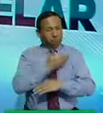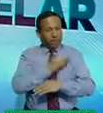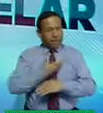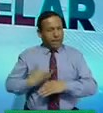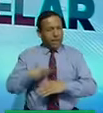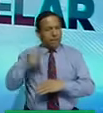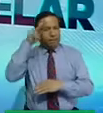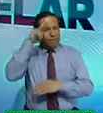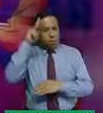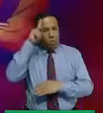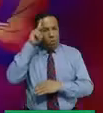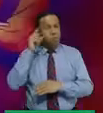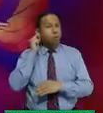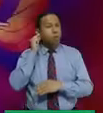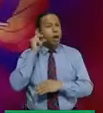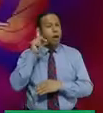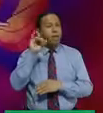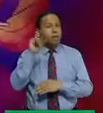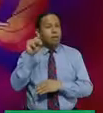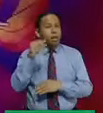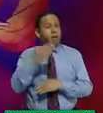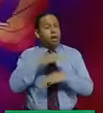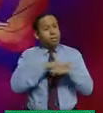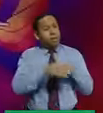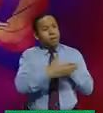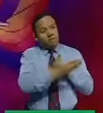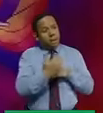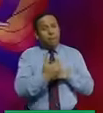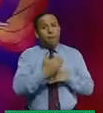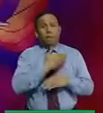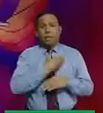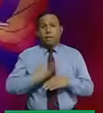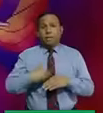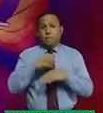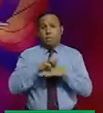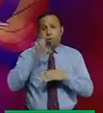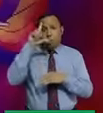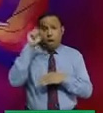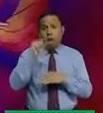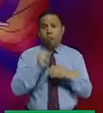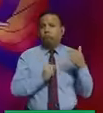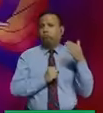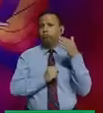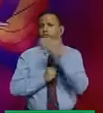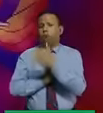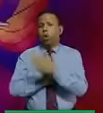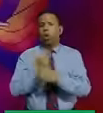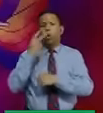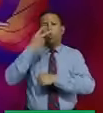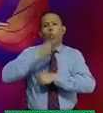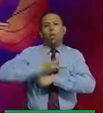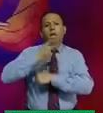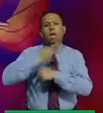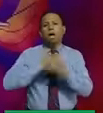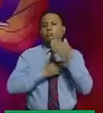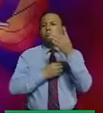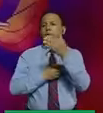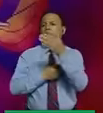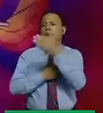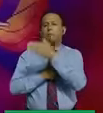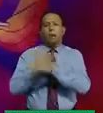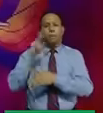Dina Boluarte, el presidente Guillermo Lasso inició una gira de 2 días por el vecino país para conmemorar